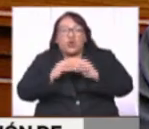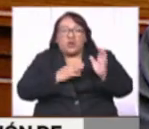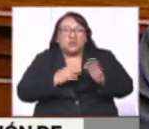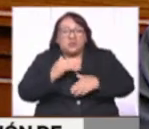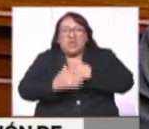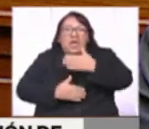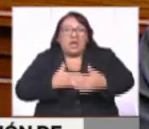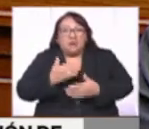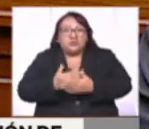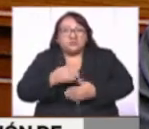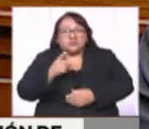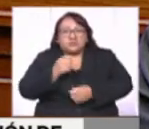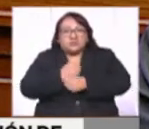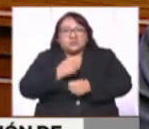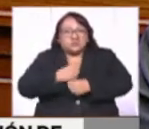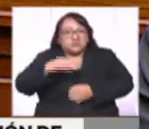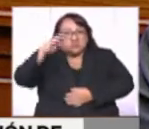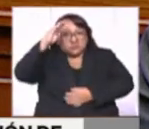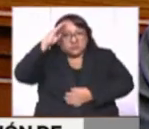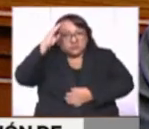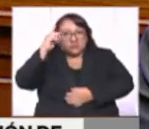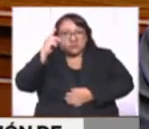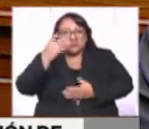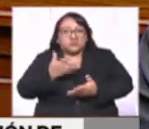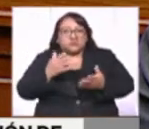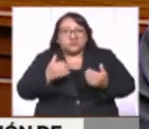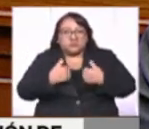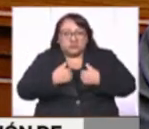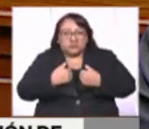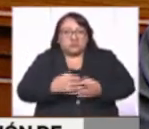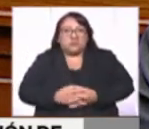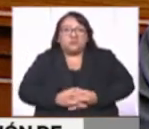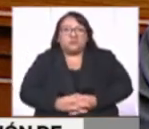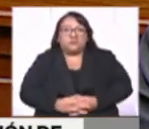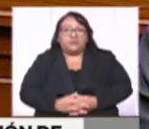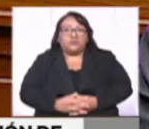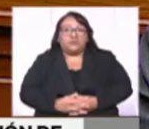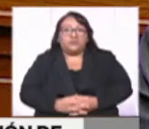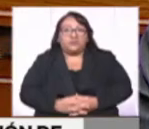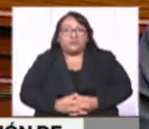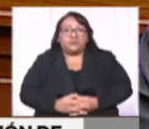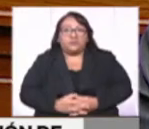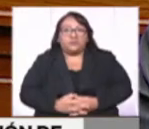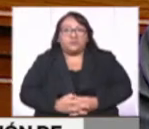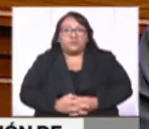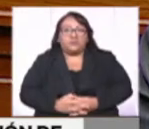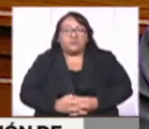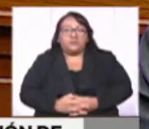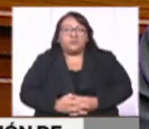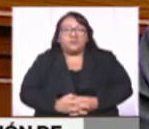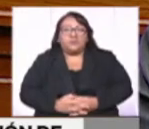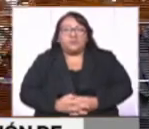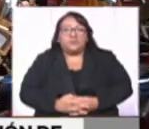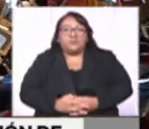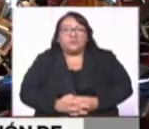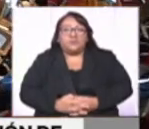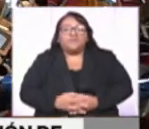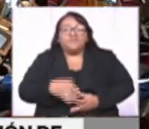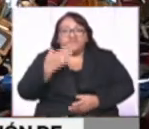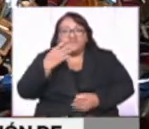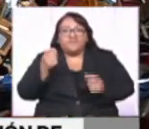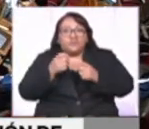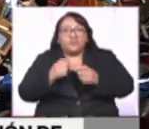reingeniería de la función policial y de los recursos que tiene, que el Estado le asigna. Gracias,